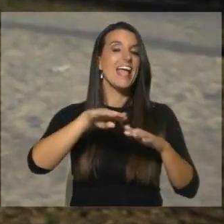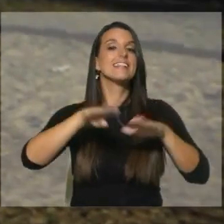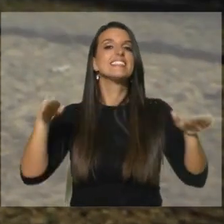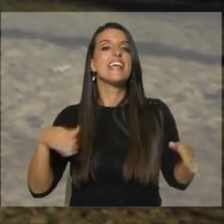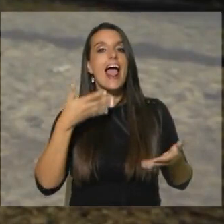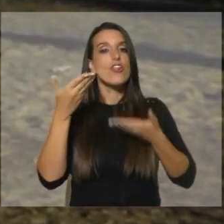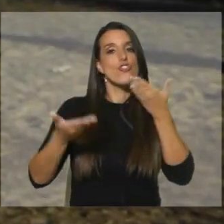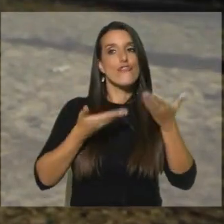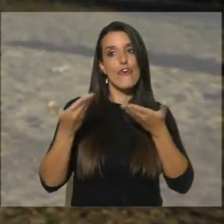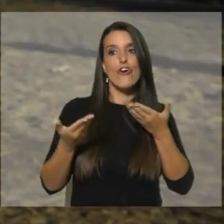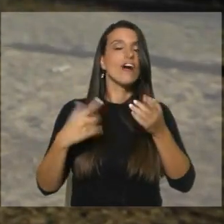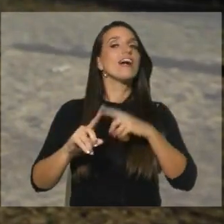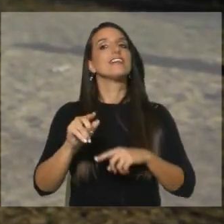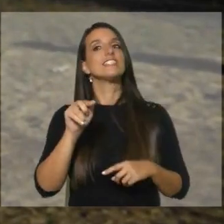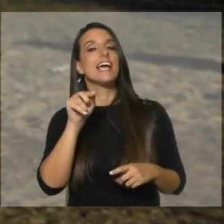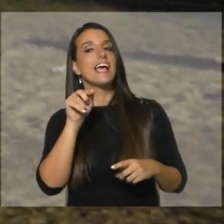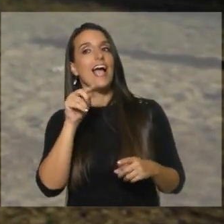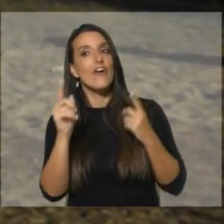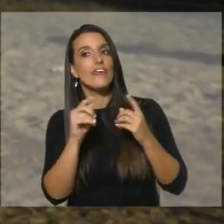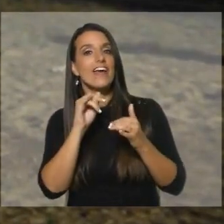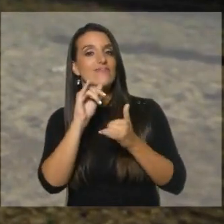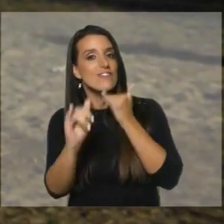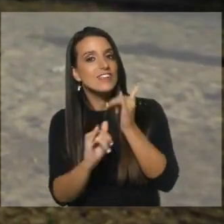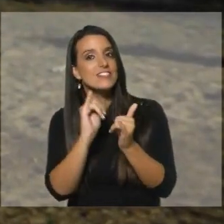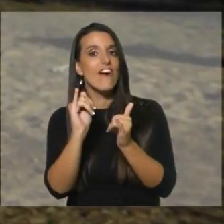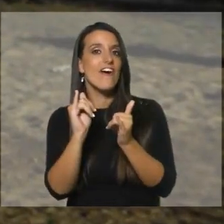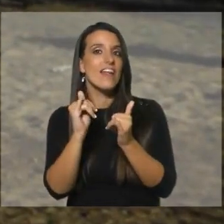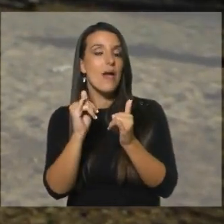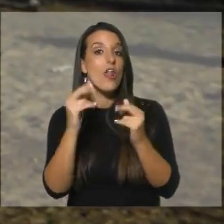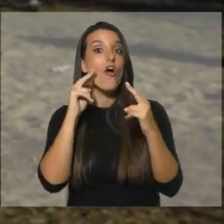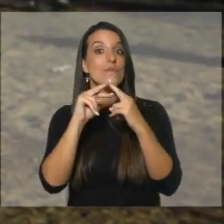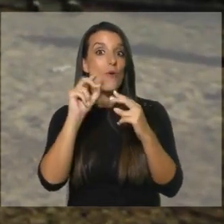Roosevelt, así que con esto alguna información que tuvieron, nos vemos más adelante.